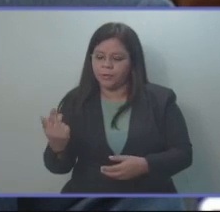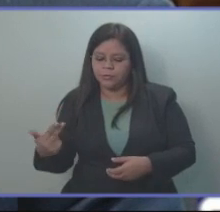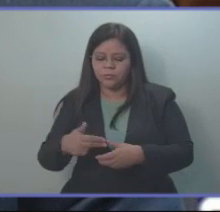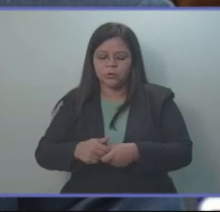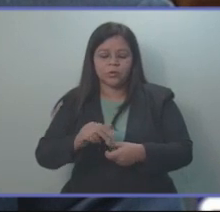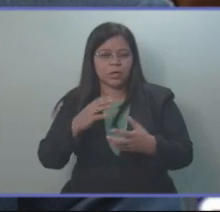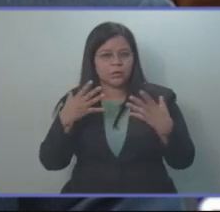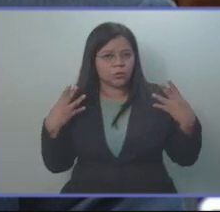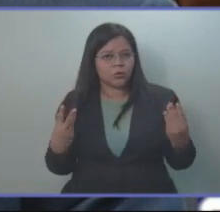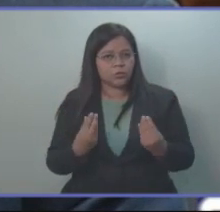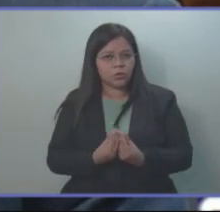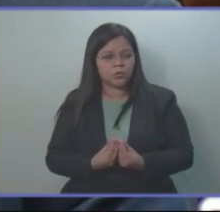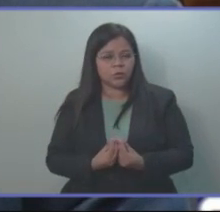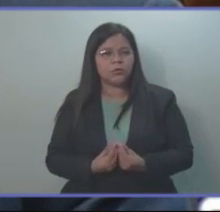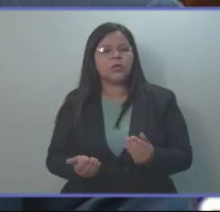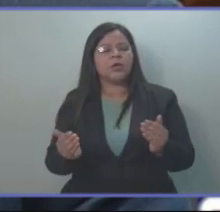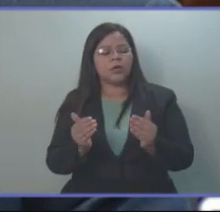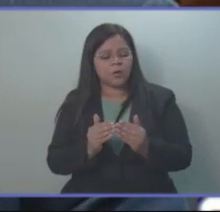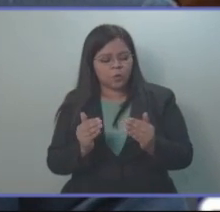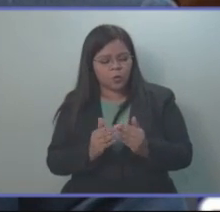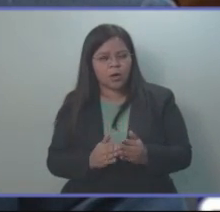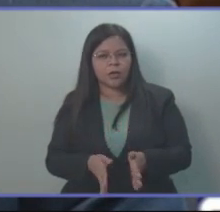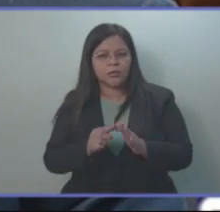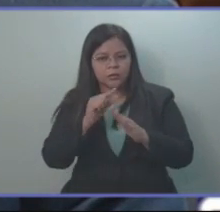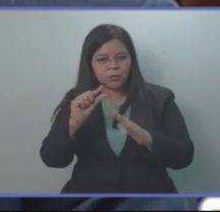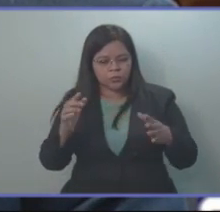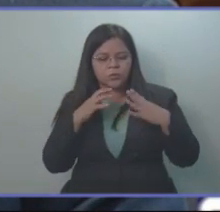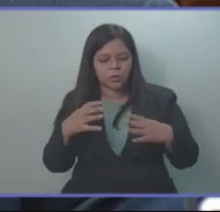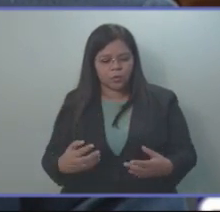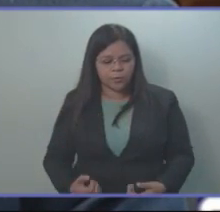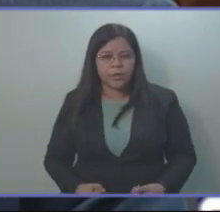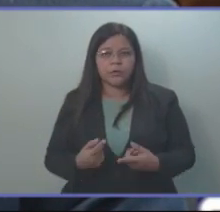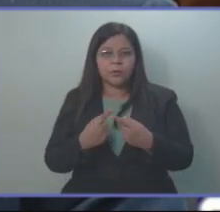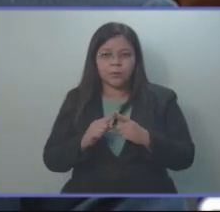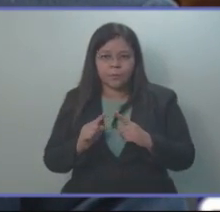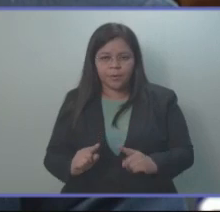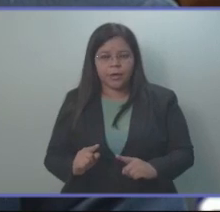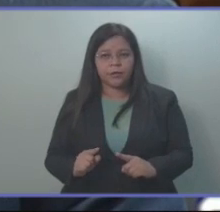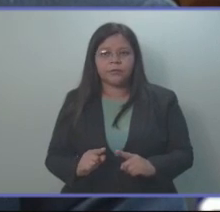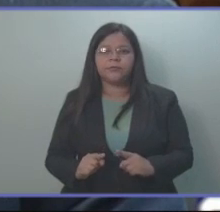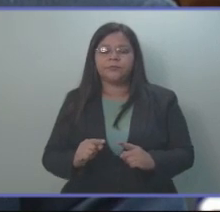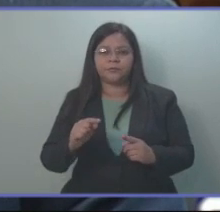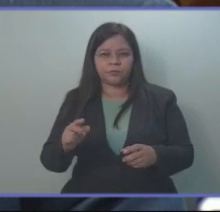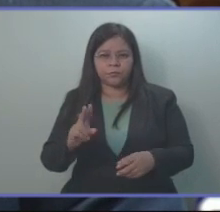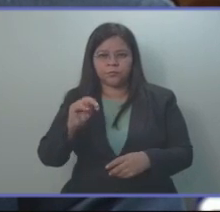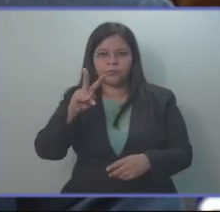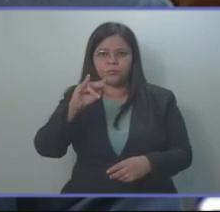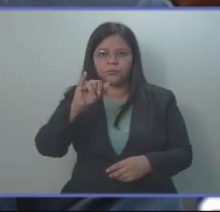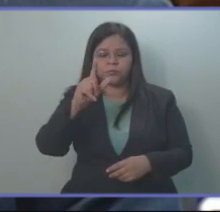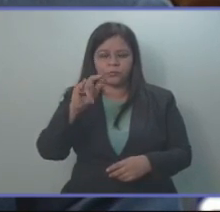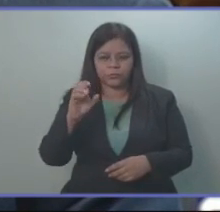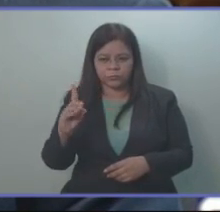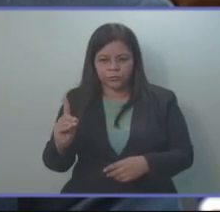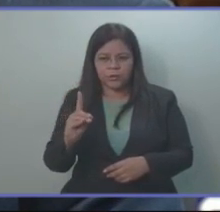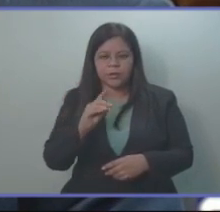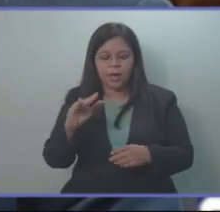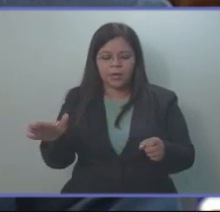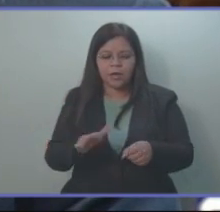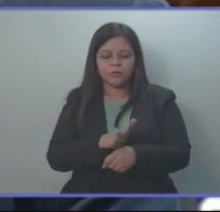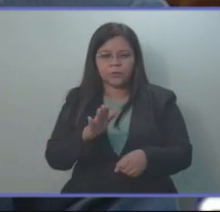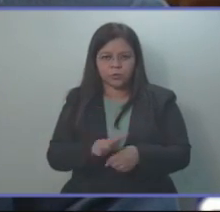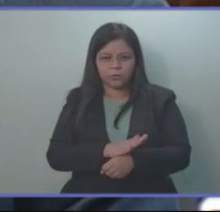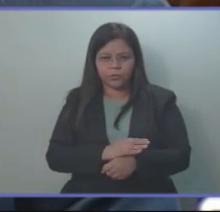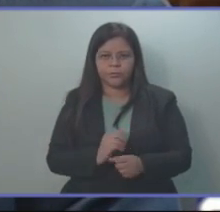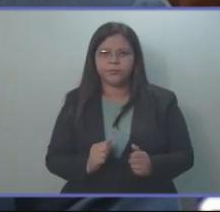por nacimiento y por las instituciones del Estado bajo pena de nulidad absoluta del respectivo acto o